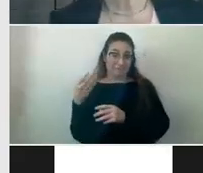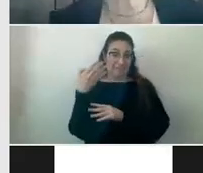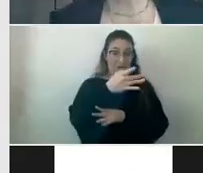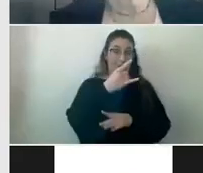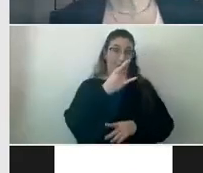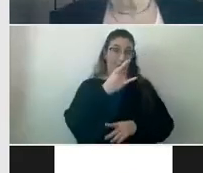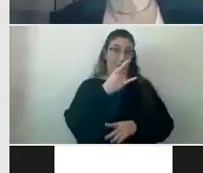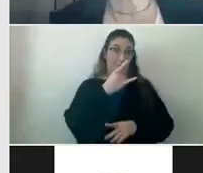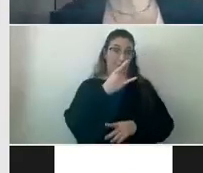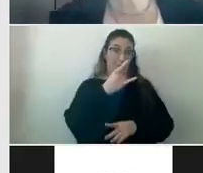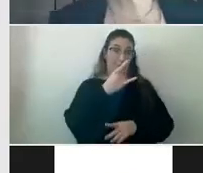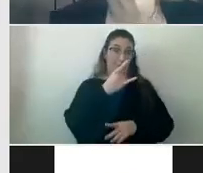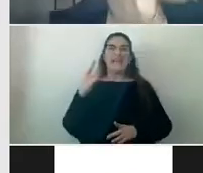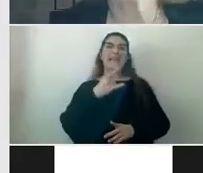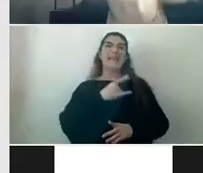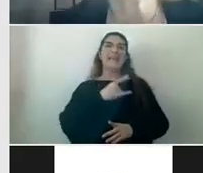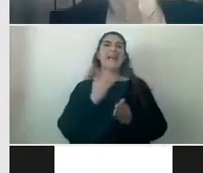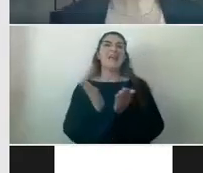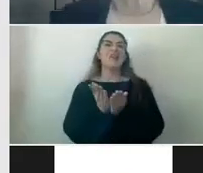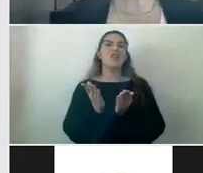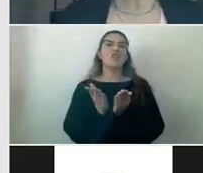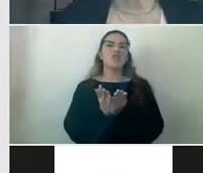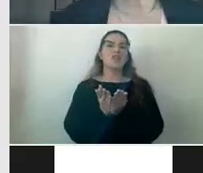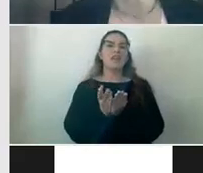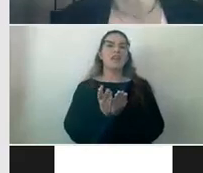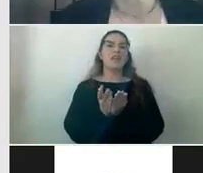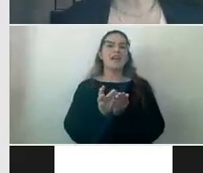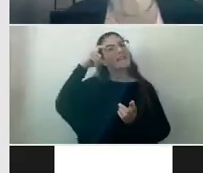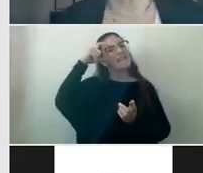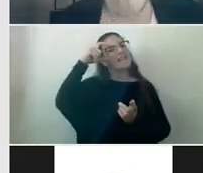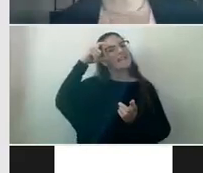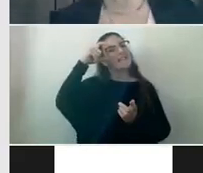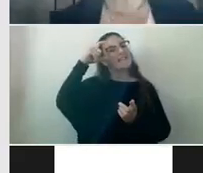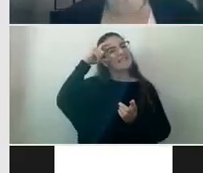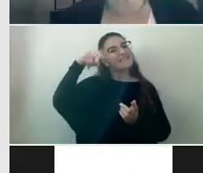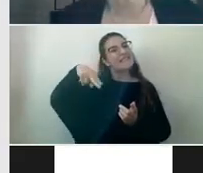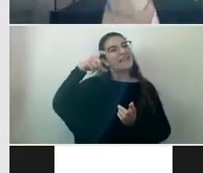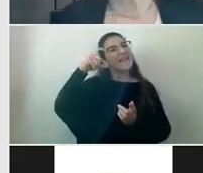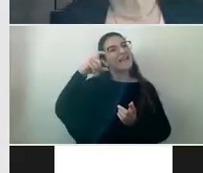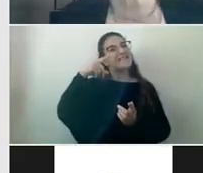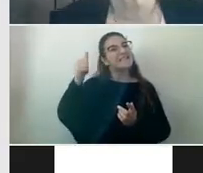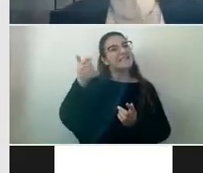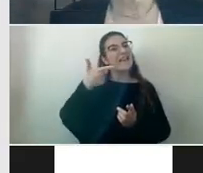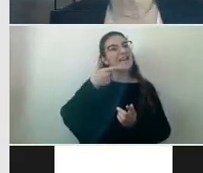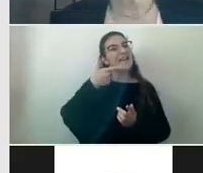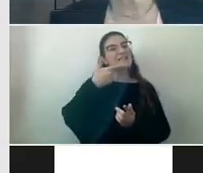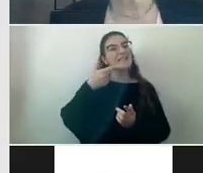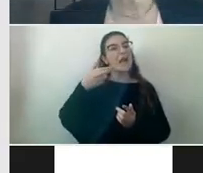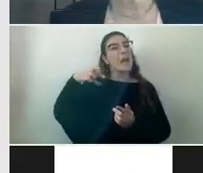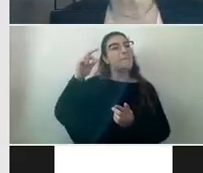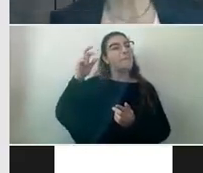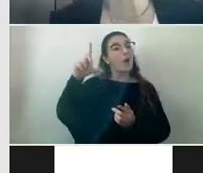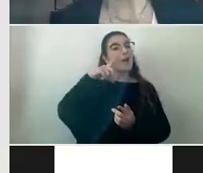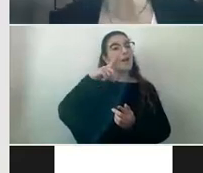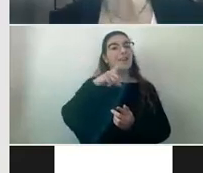quería estudiar ciencias políticas la universidad de Berkeley Bertels era la única que tenía esa carrera